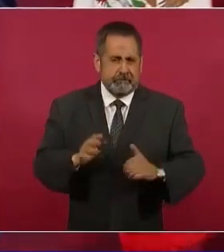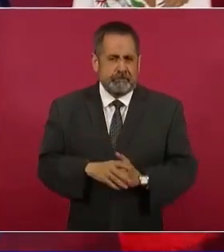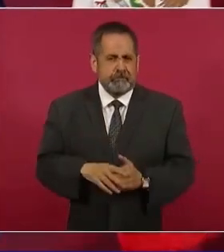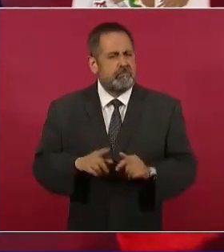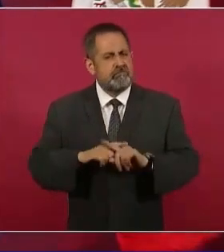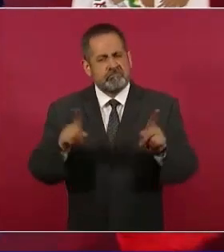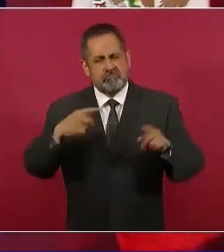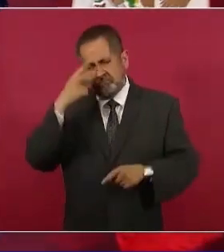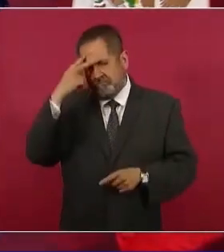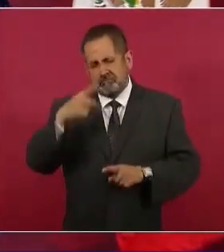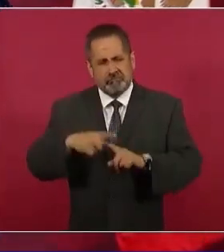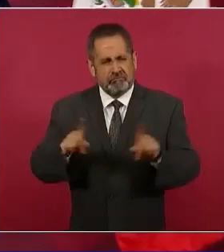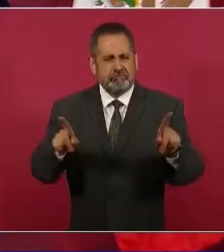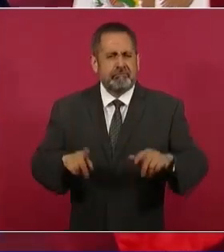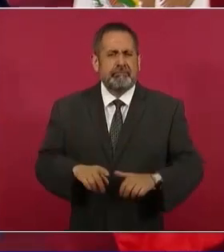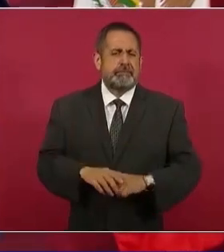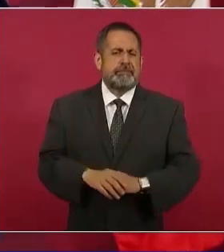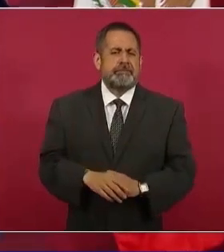de México,